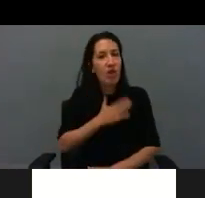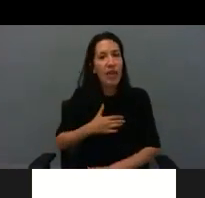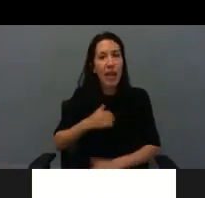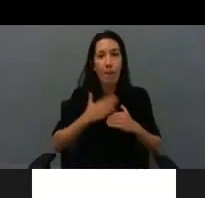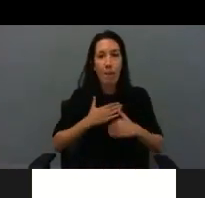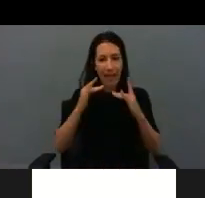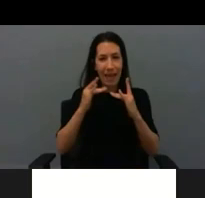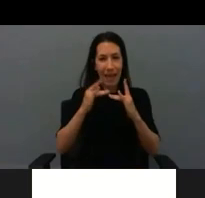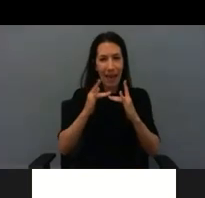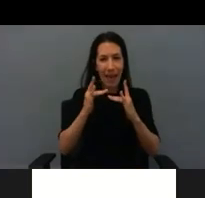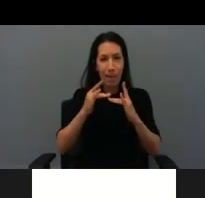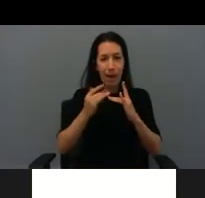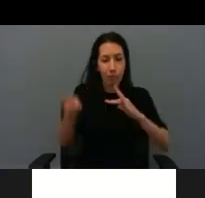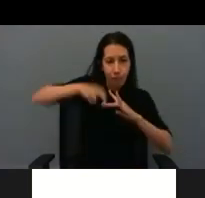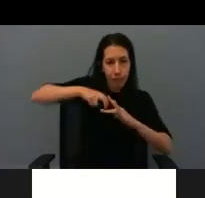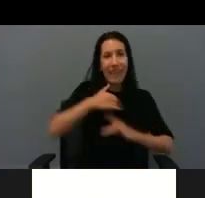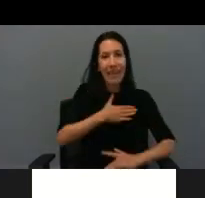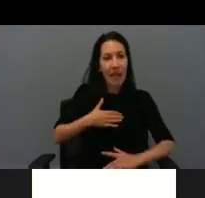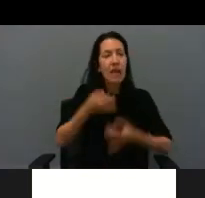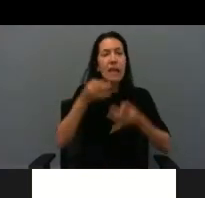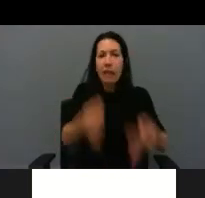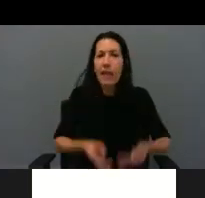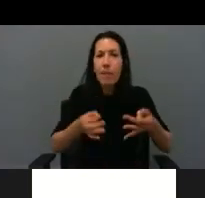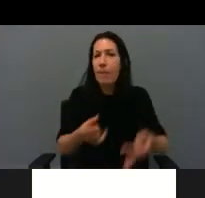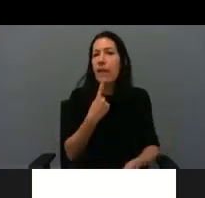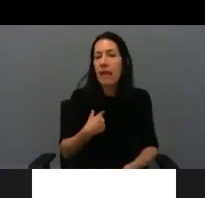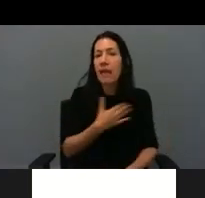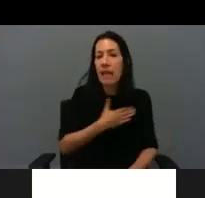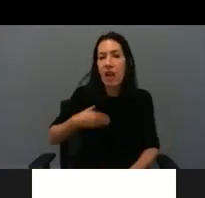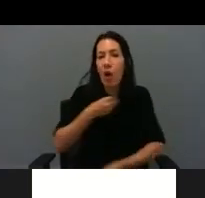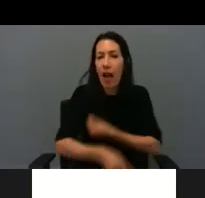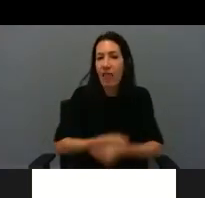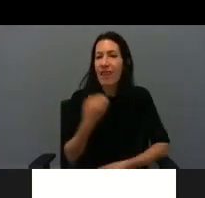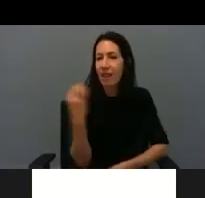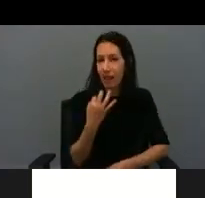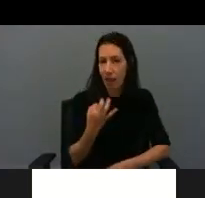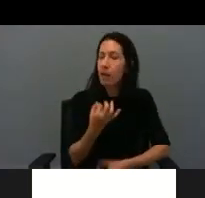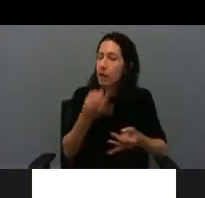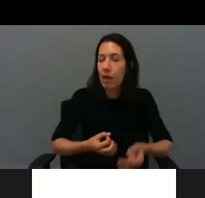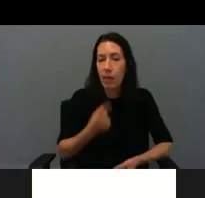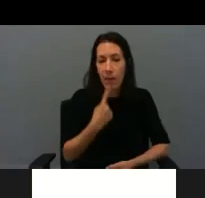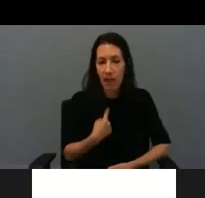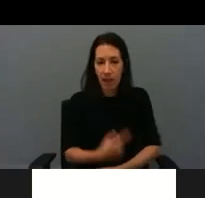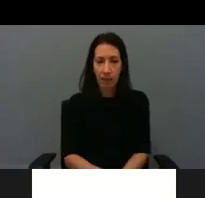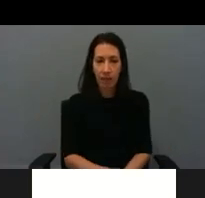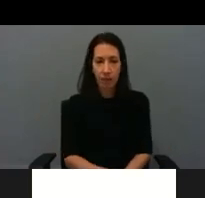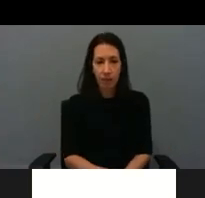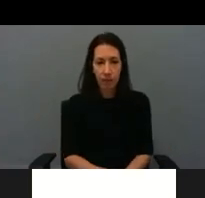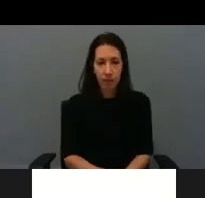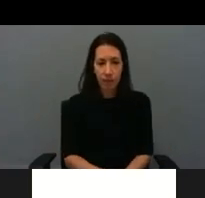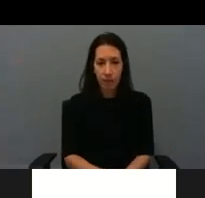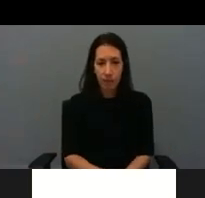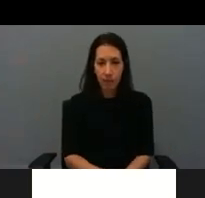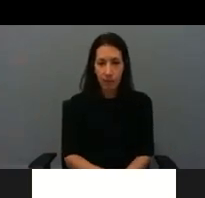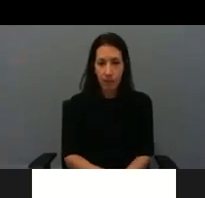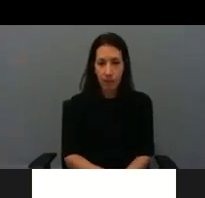momento qué es lo que quiere hacer. Y, por ejemplo, ahora mismo ha dicho que ya no quería estar sentada, se ha levantado, y con quien